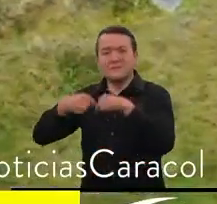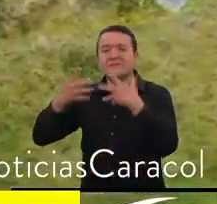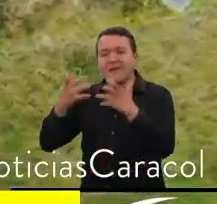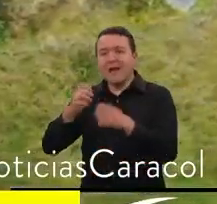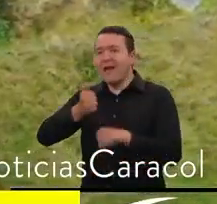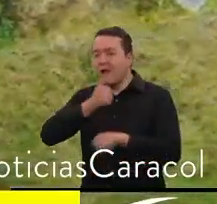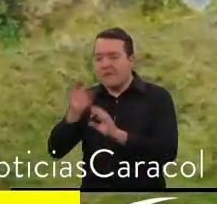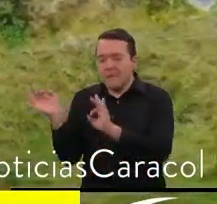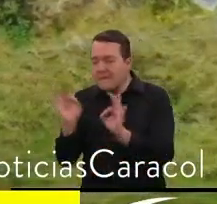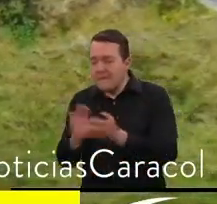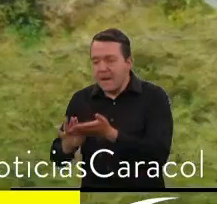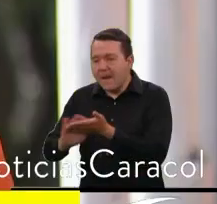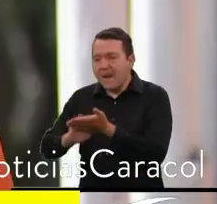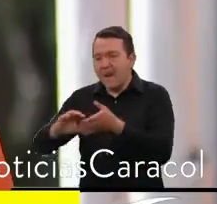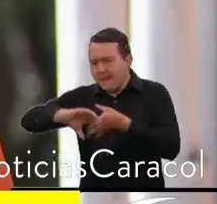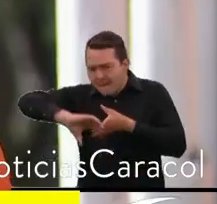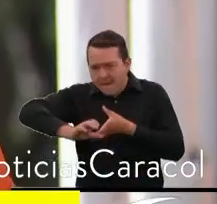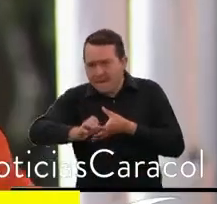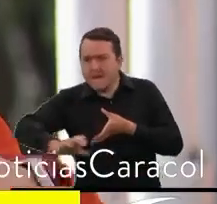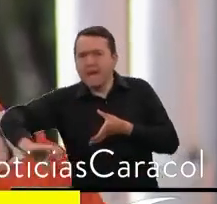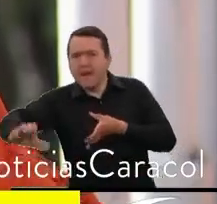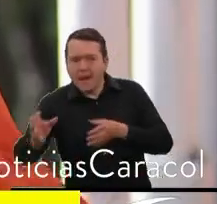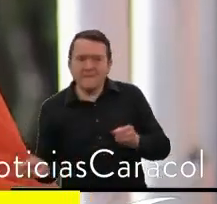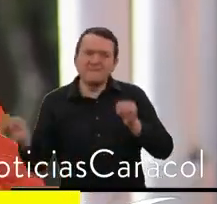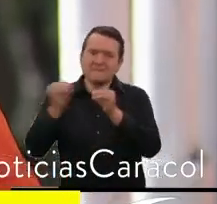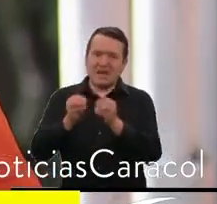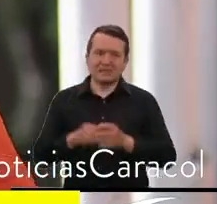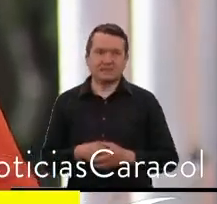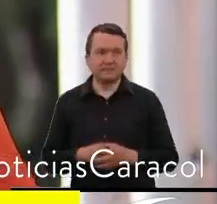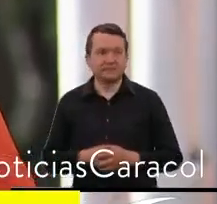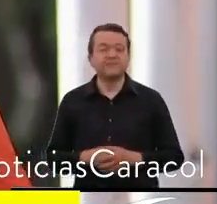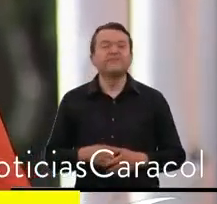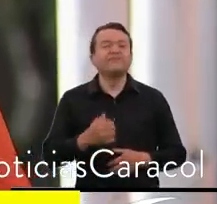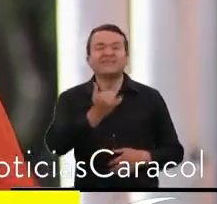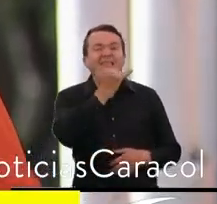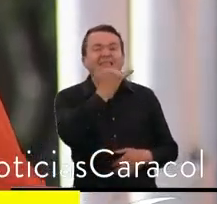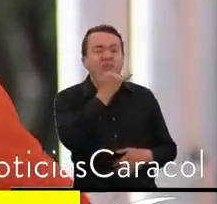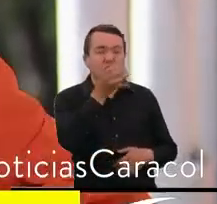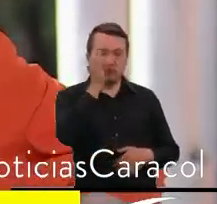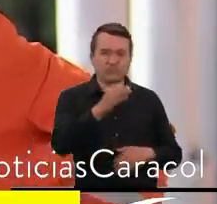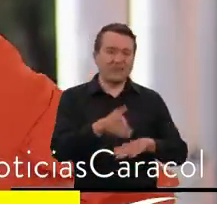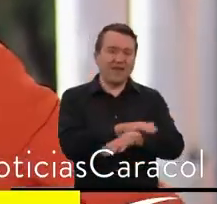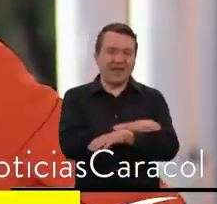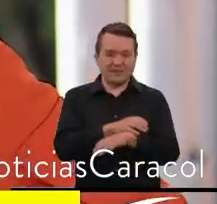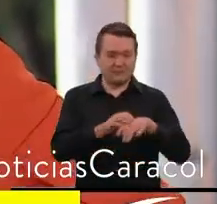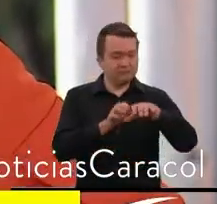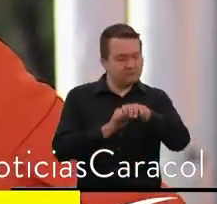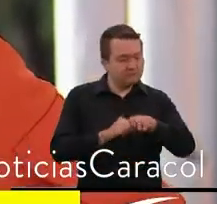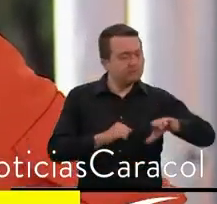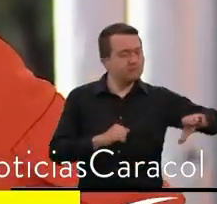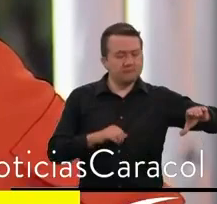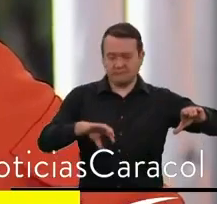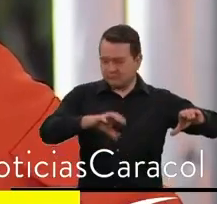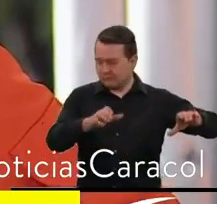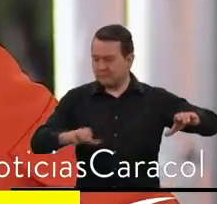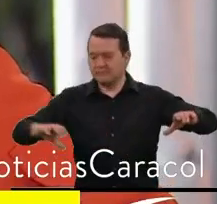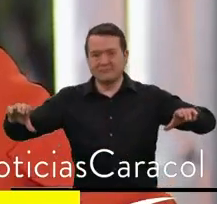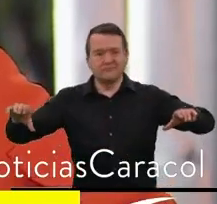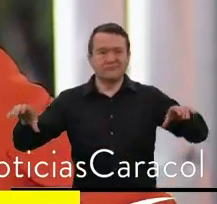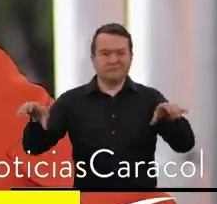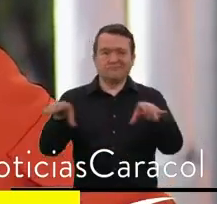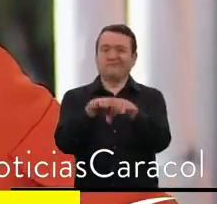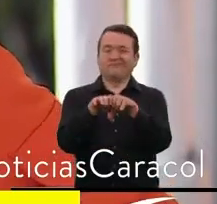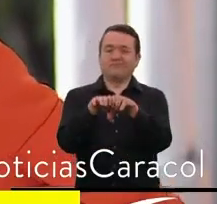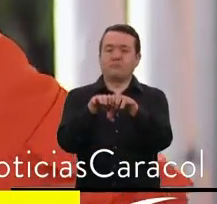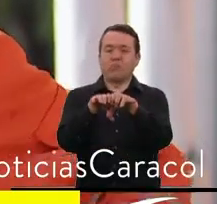para esta localidad. Lo que sucedió es que se desempataron, digamos, el tubo. Y de esta manera